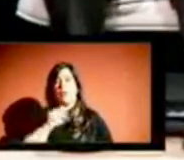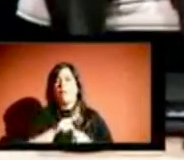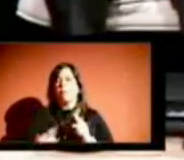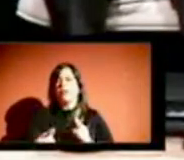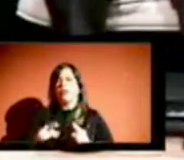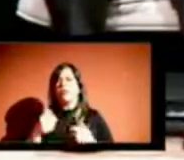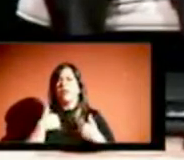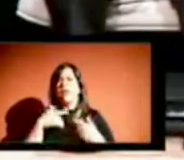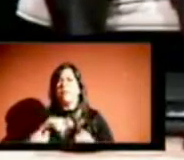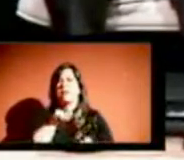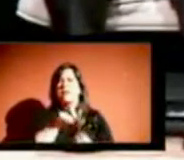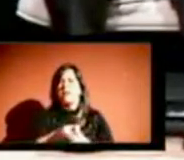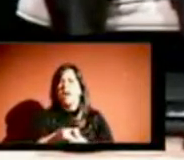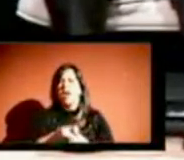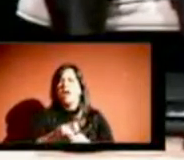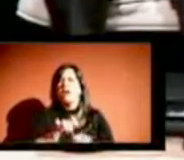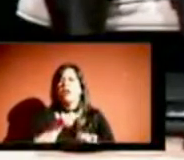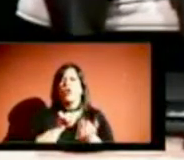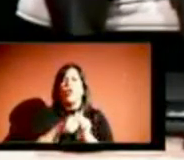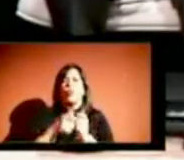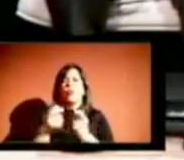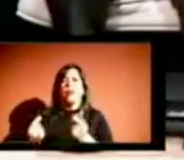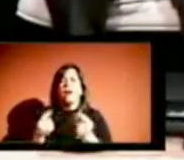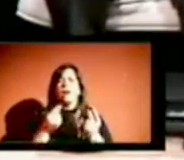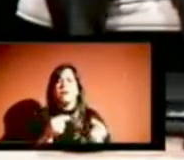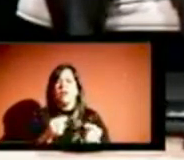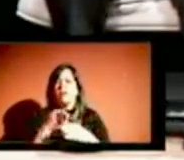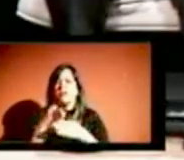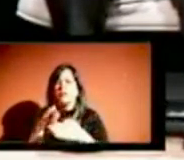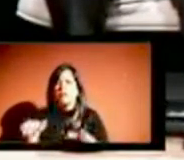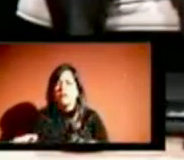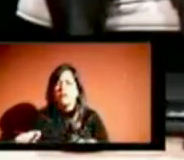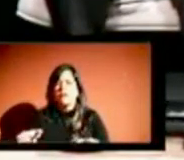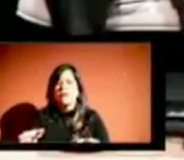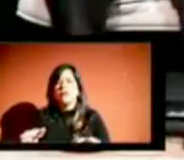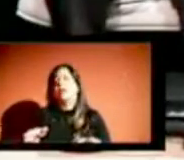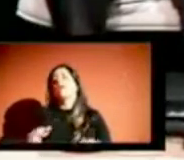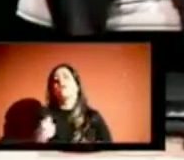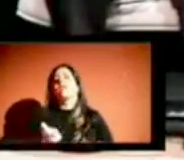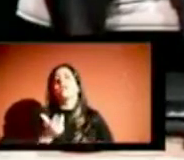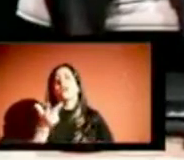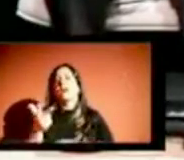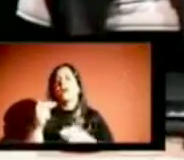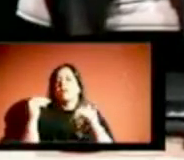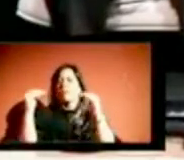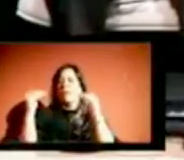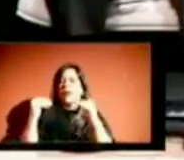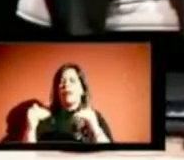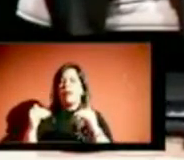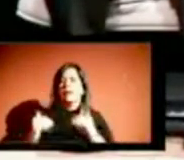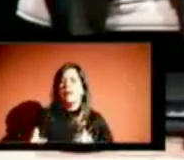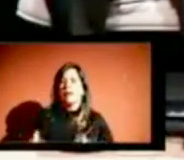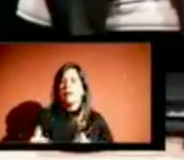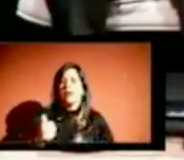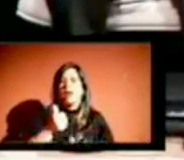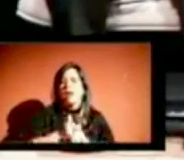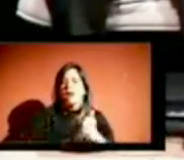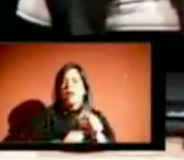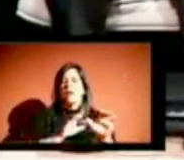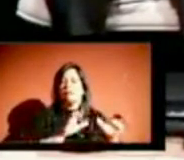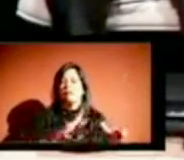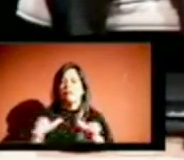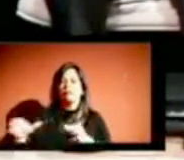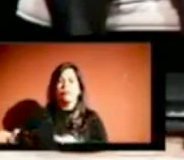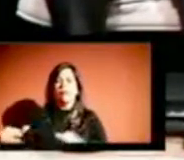una fórmula específica de cómo se hacía. Se dividía en básicamente tres partes entre cada cuerpo de